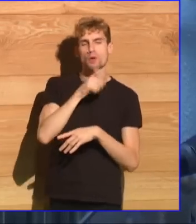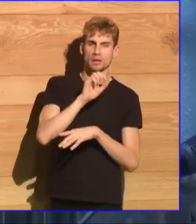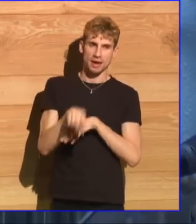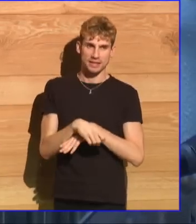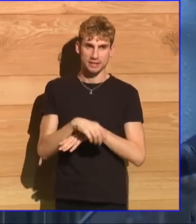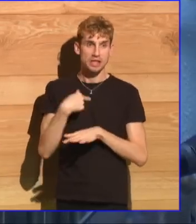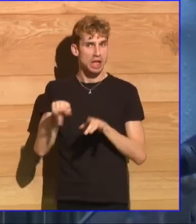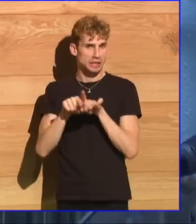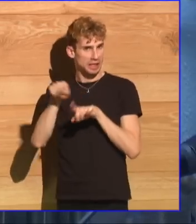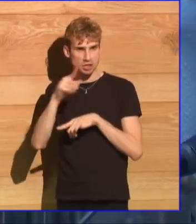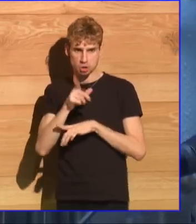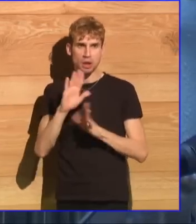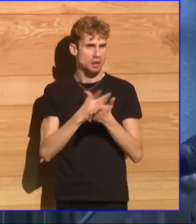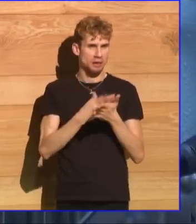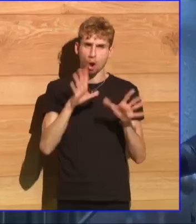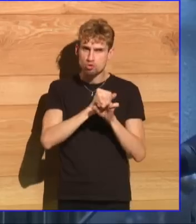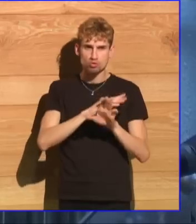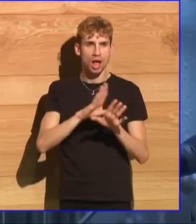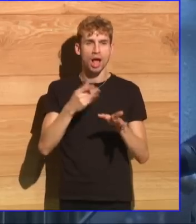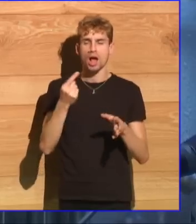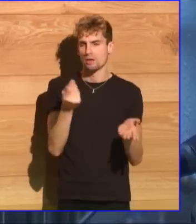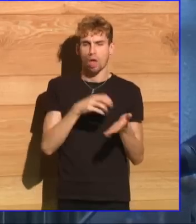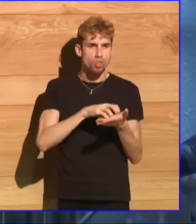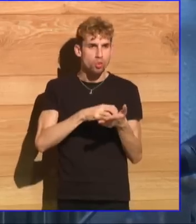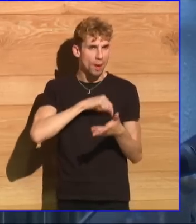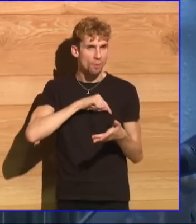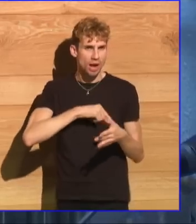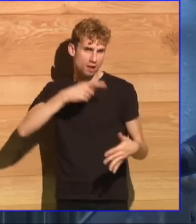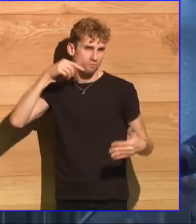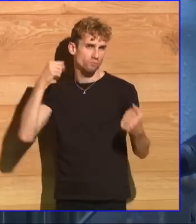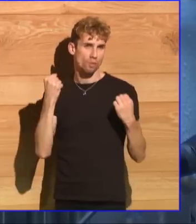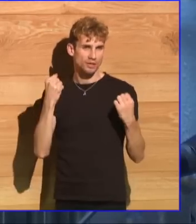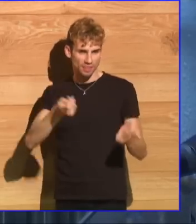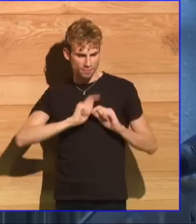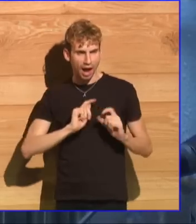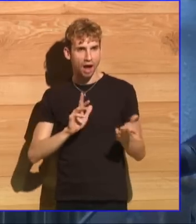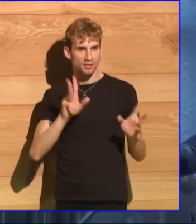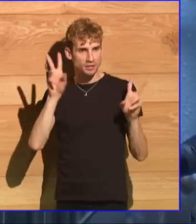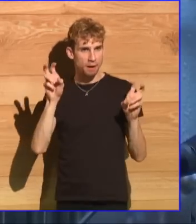es oscurísima, plantea dudas morales muy severas acerca